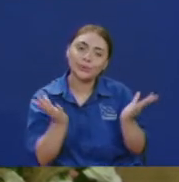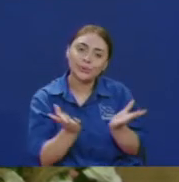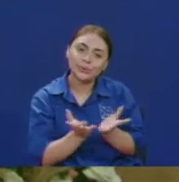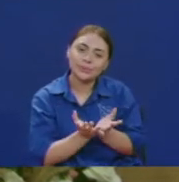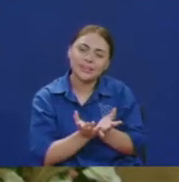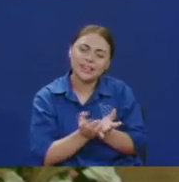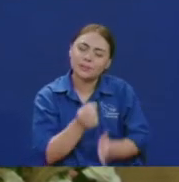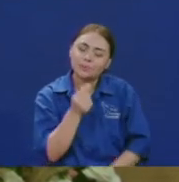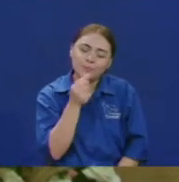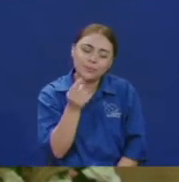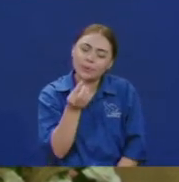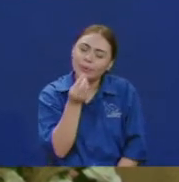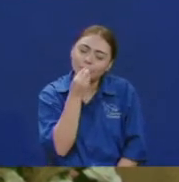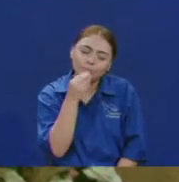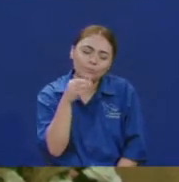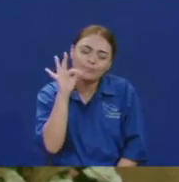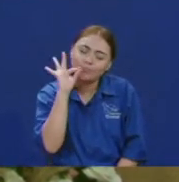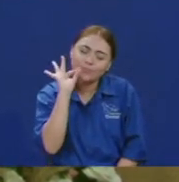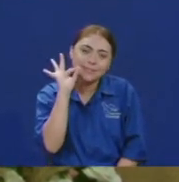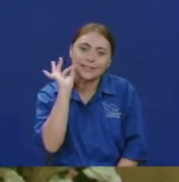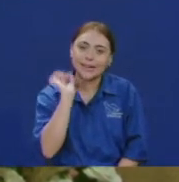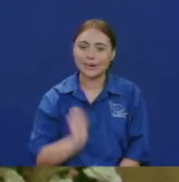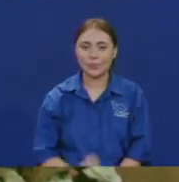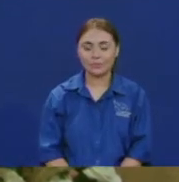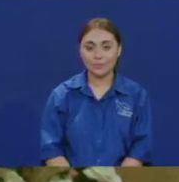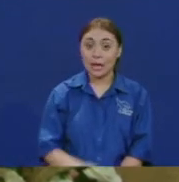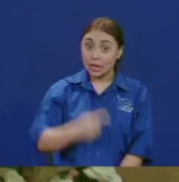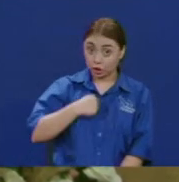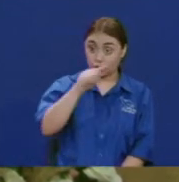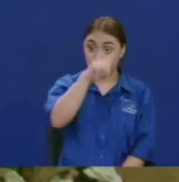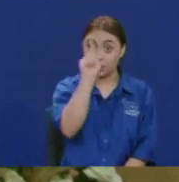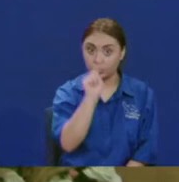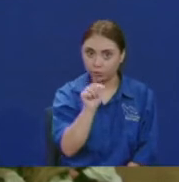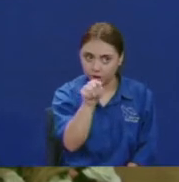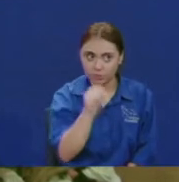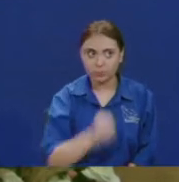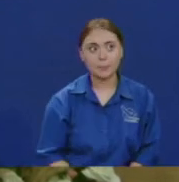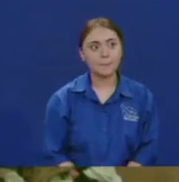qué rico. Ahora le quiero hacer una pregunta: